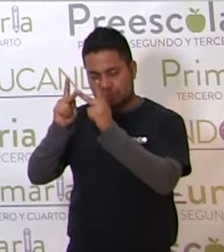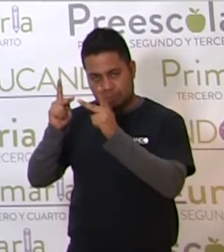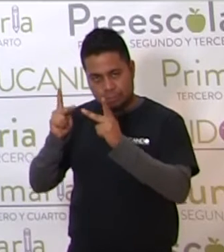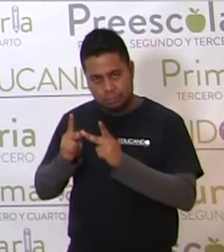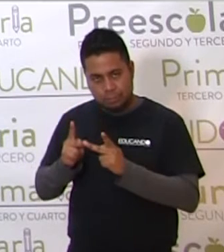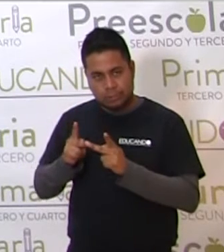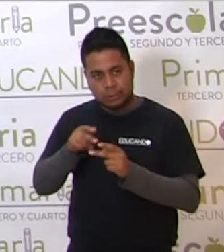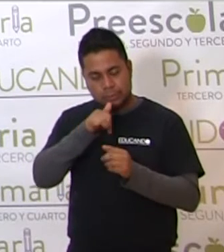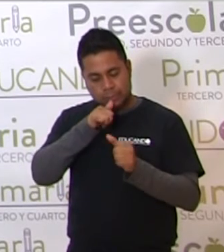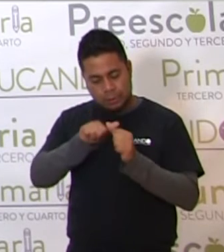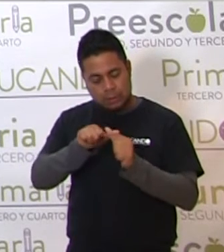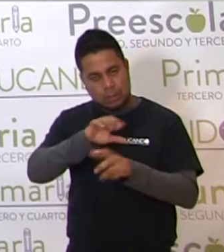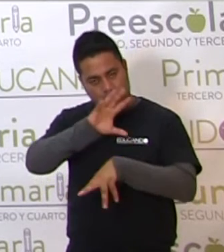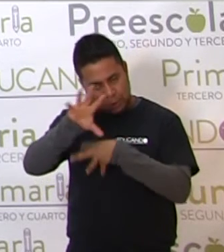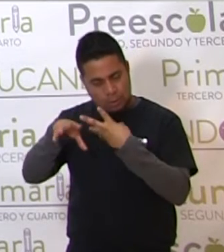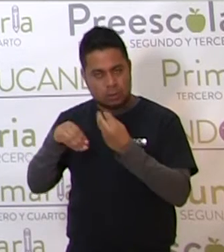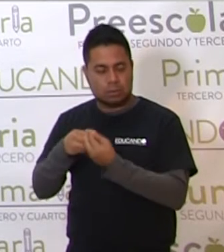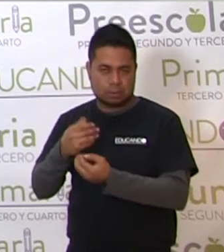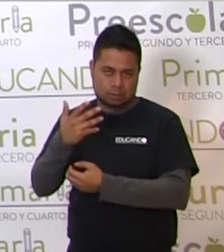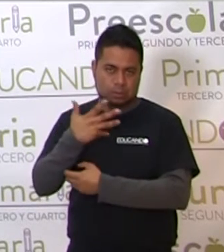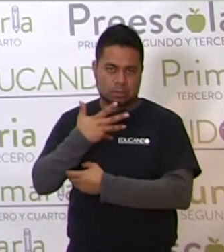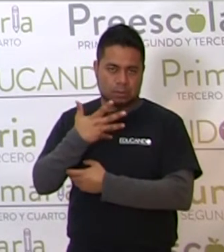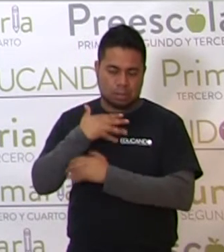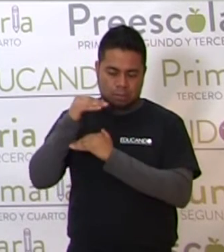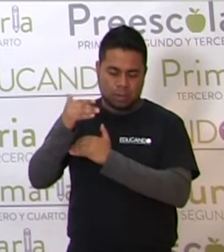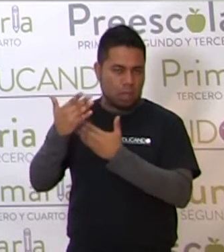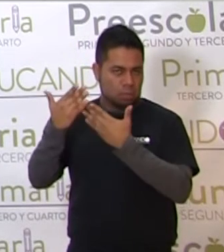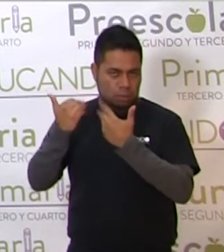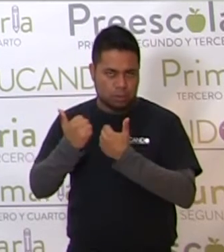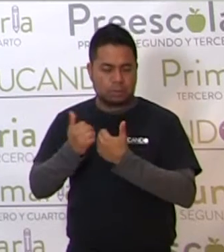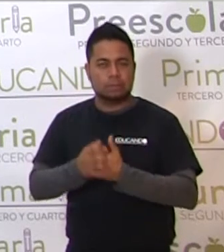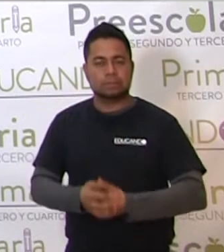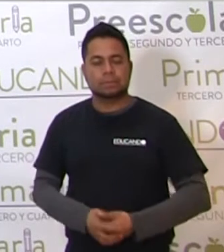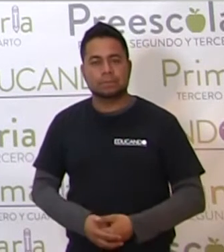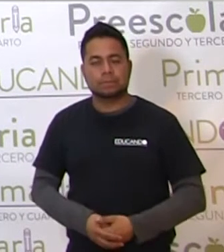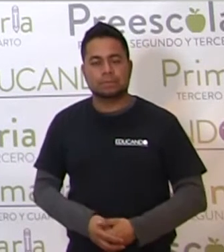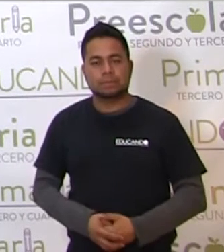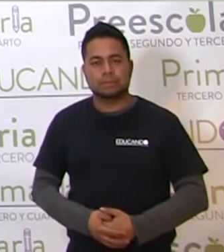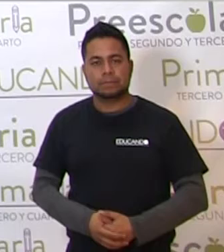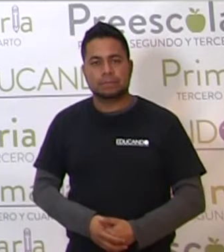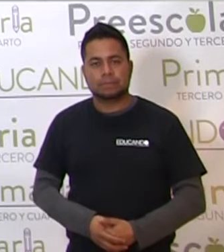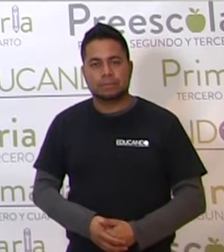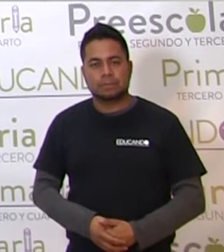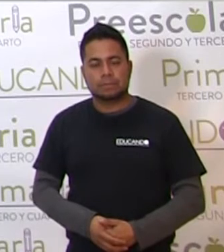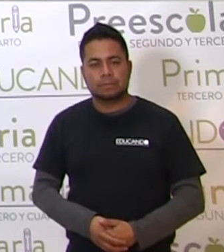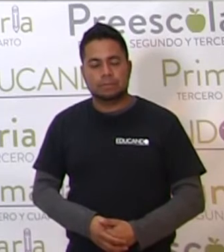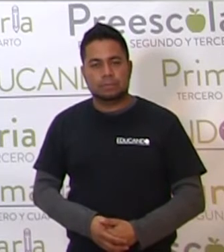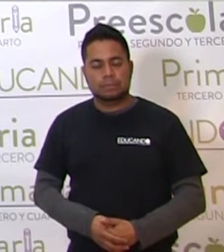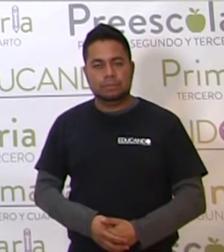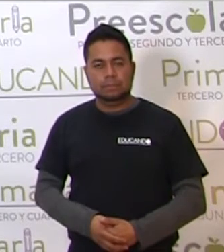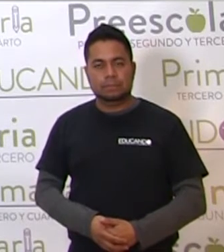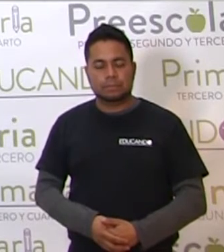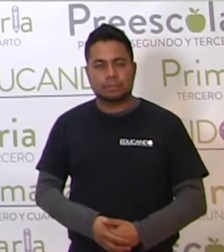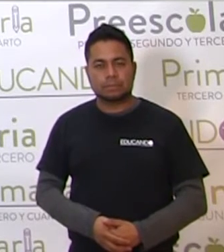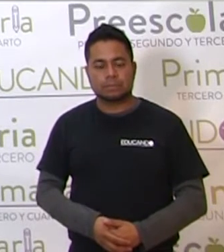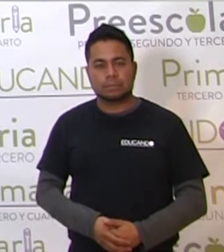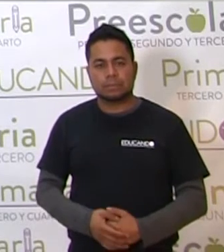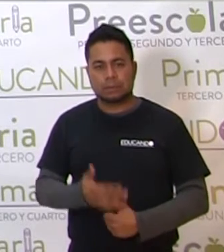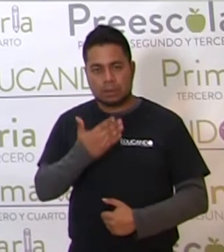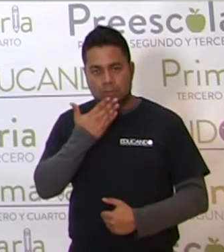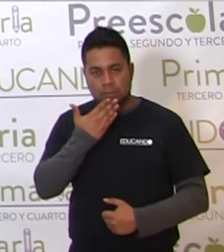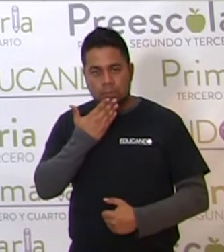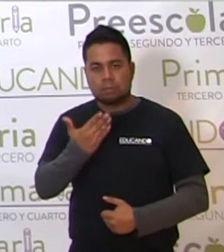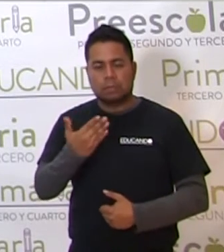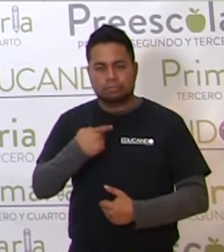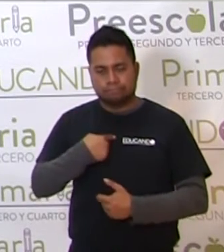vocales y también coinciden las consonantes muy bien niños y niñas ahora espero que hayas